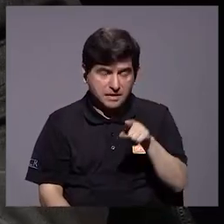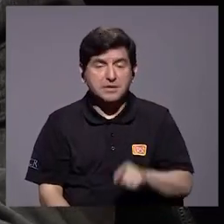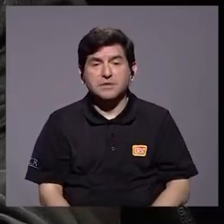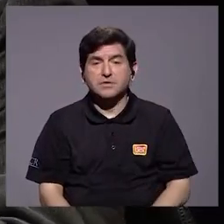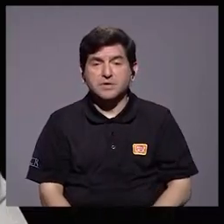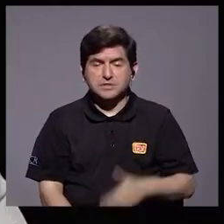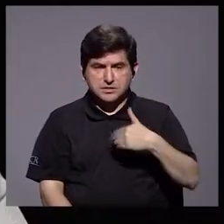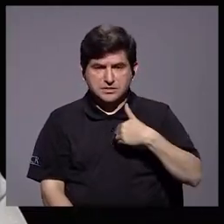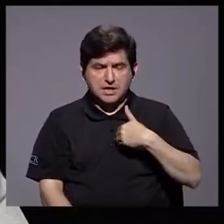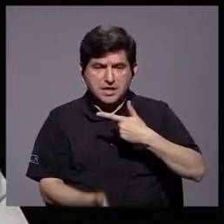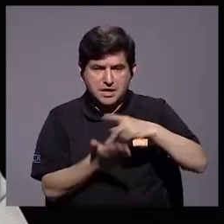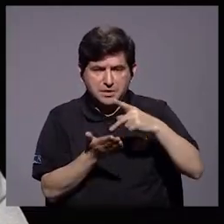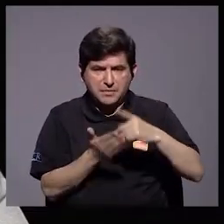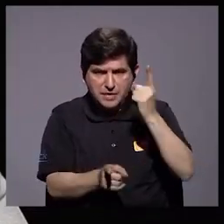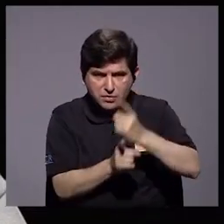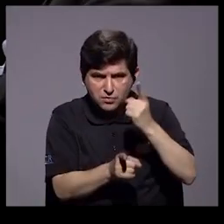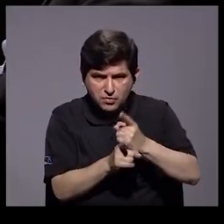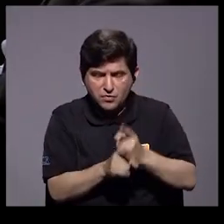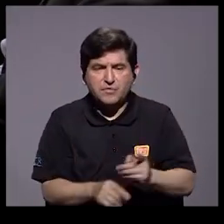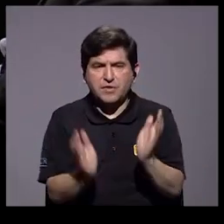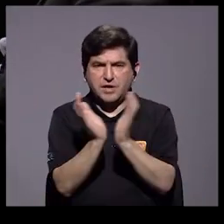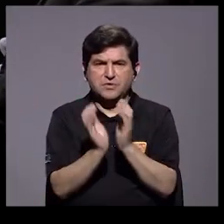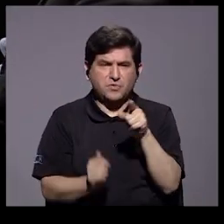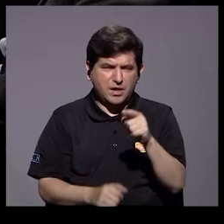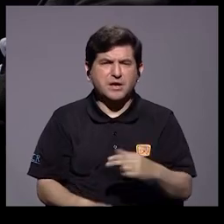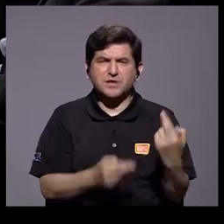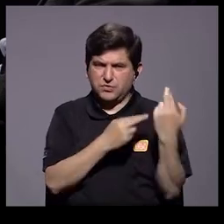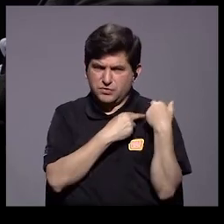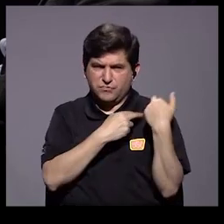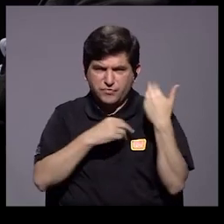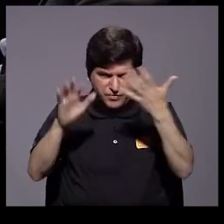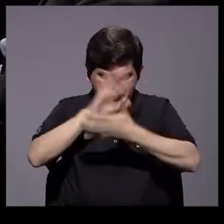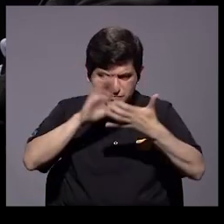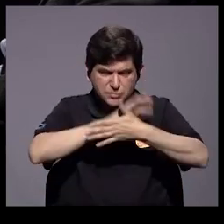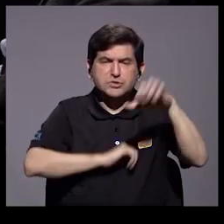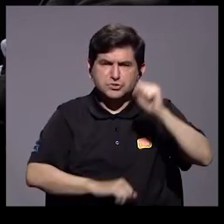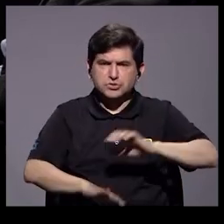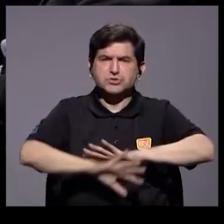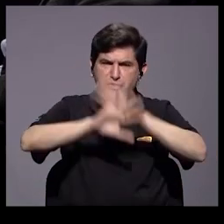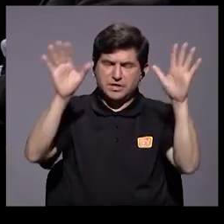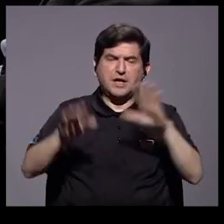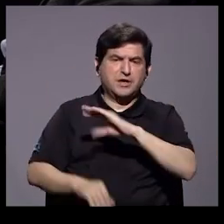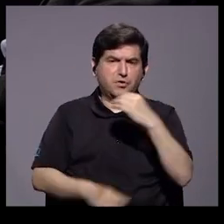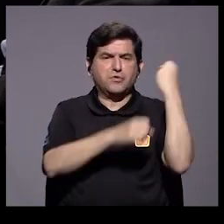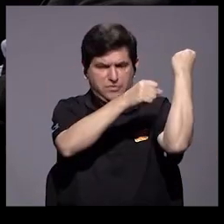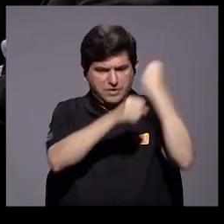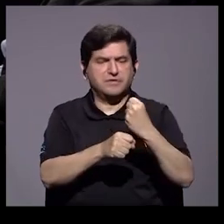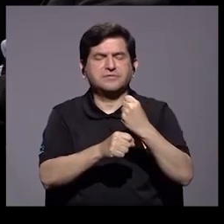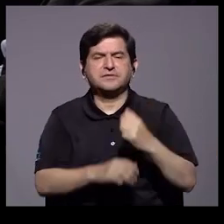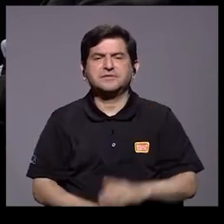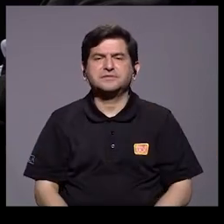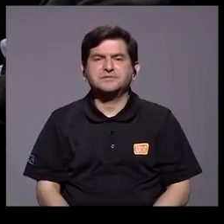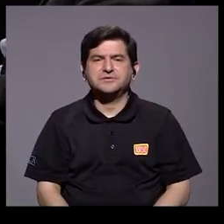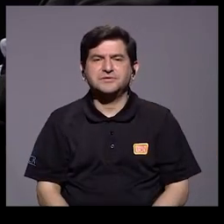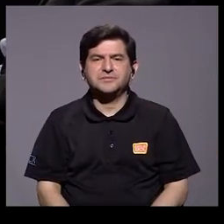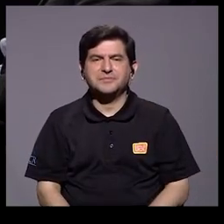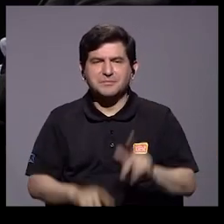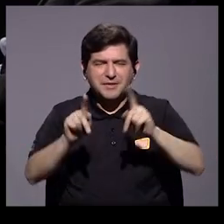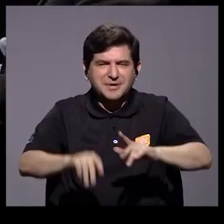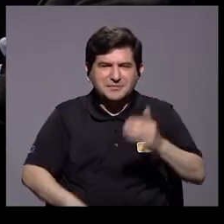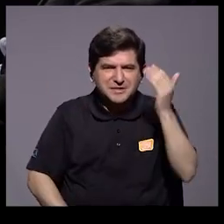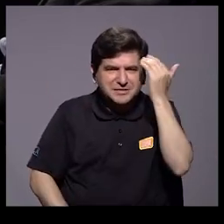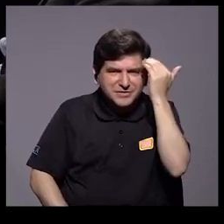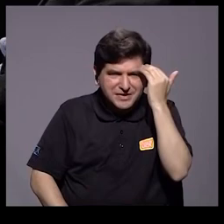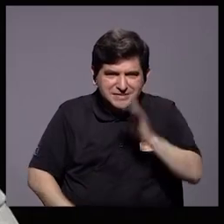caja podríamos decir ellos responsables y claro este desorden claro ellos y la federación costarricense voy a enumerar para que la gente le quede claro porque entre el